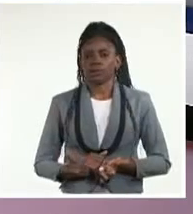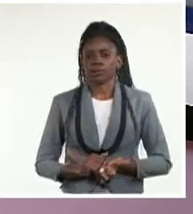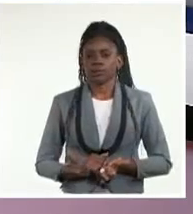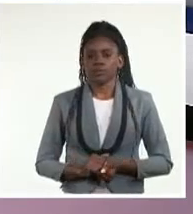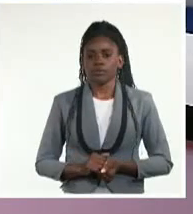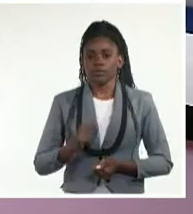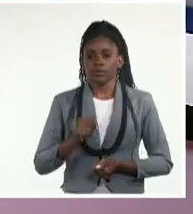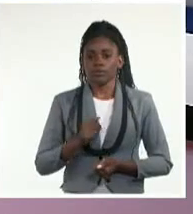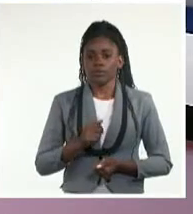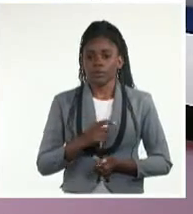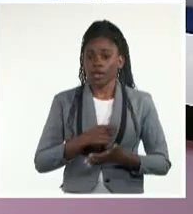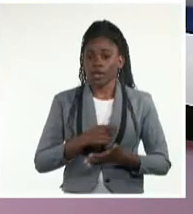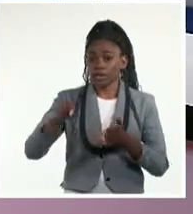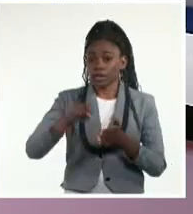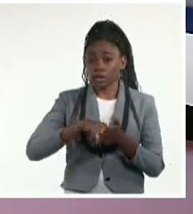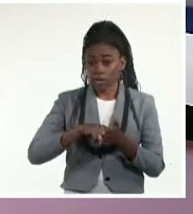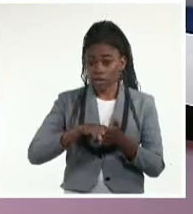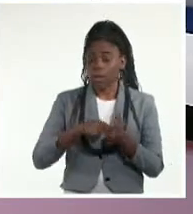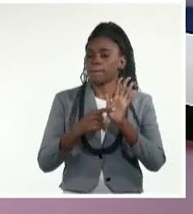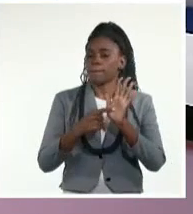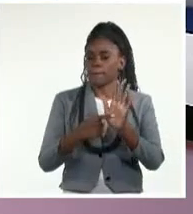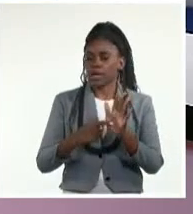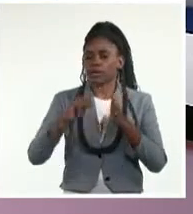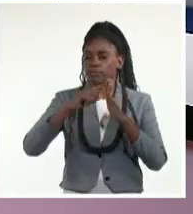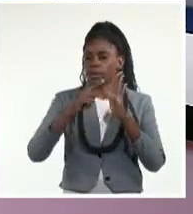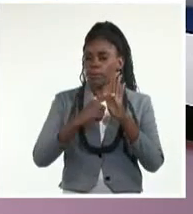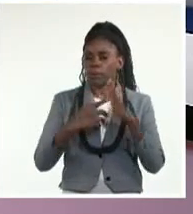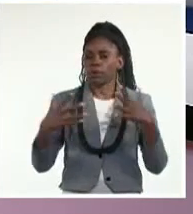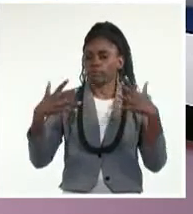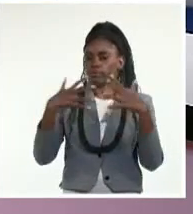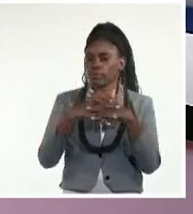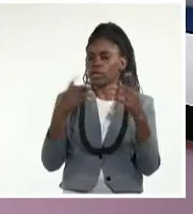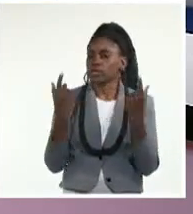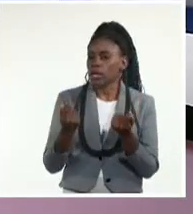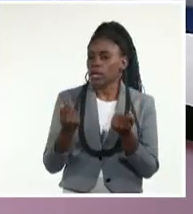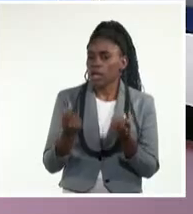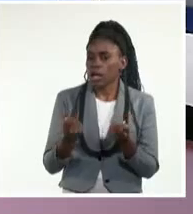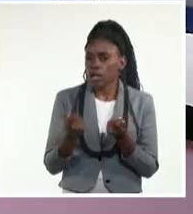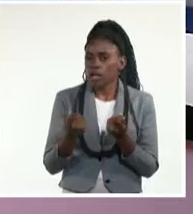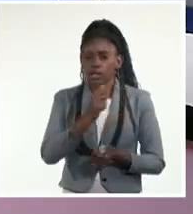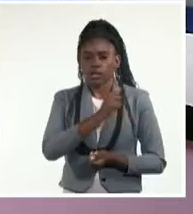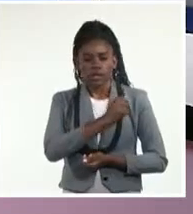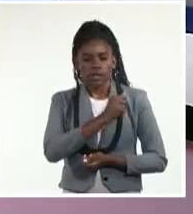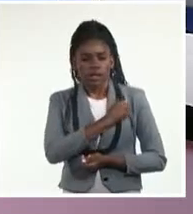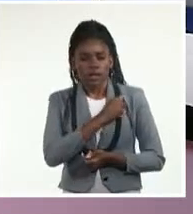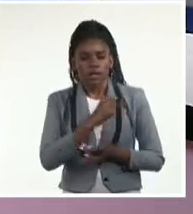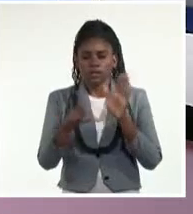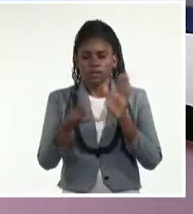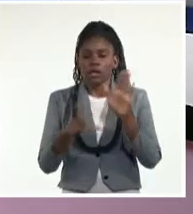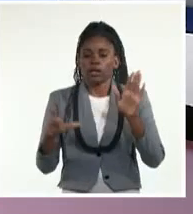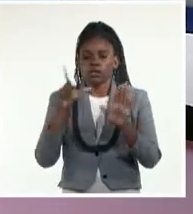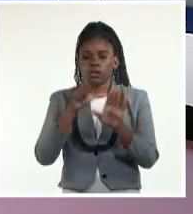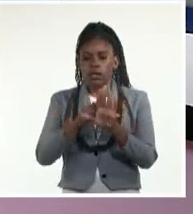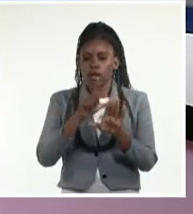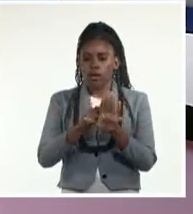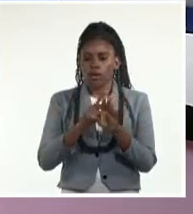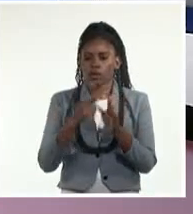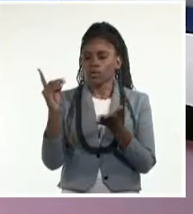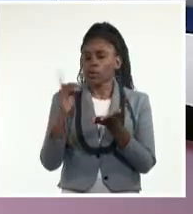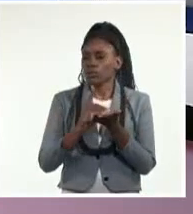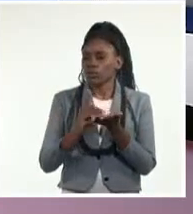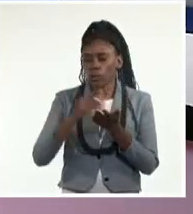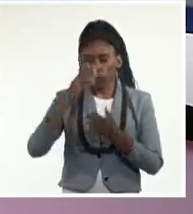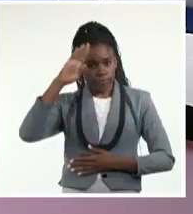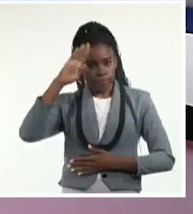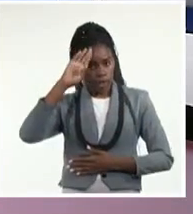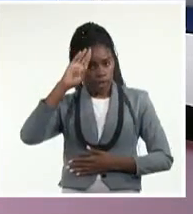evidencia clara. Un ente económico intentó adjudicarse de forma ilegal 2 deudas cubanas e inmediatamente,